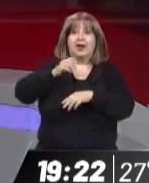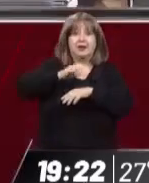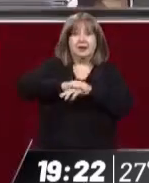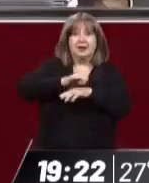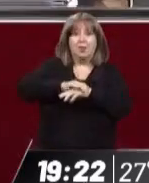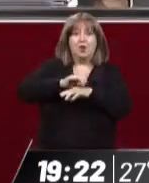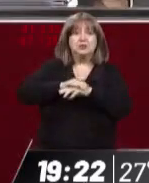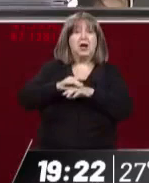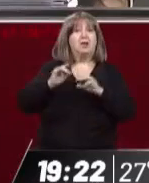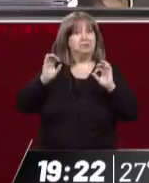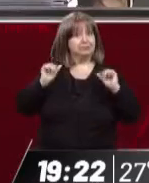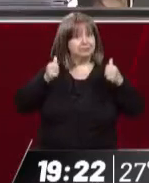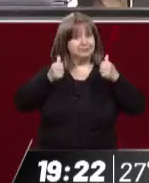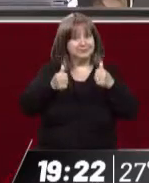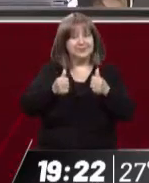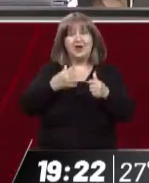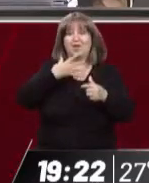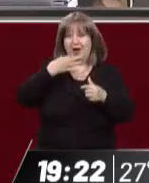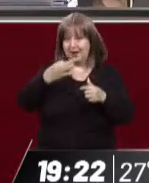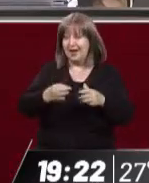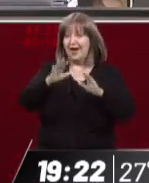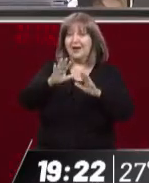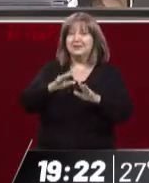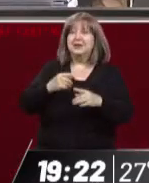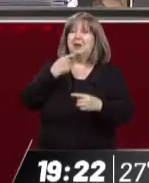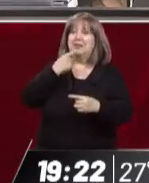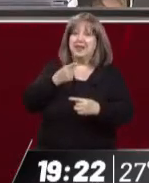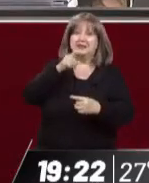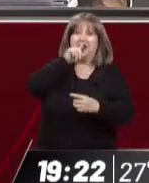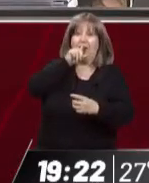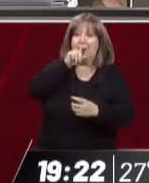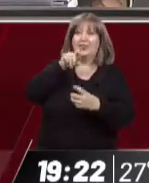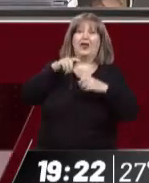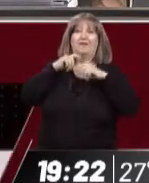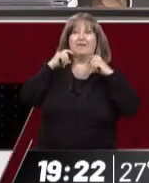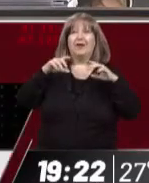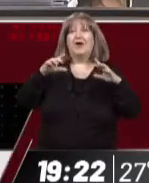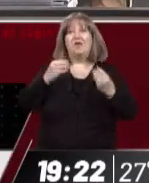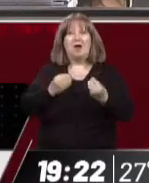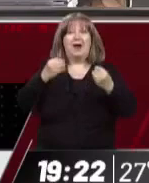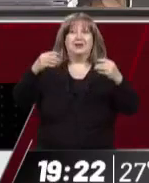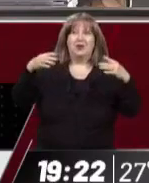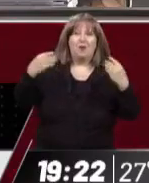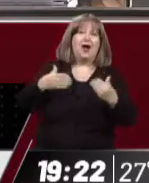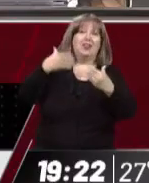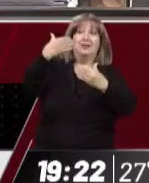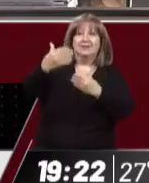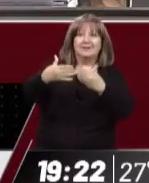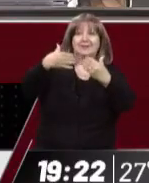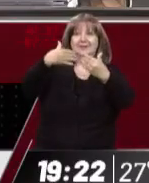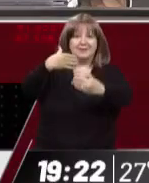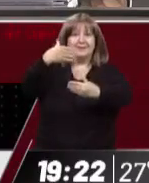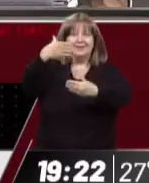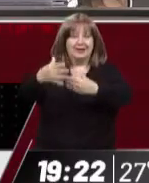como ustedes lo están relatando, y la verdad es que cuánto se ha hablado del cóndor, ¿no? ¿Qué iba a pasar? Hasta se habló inclusive de